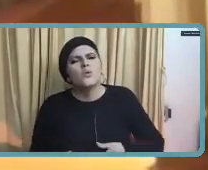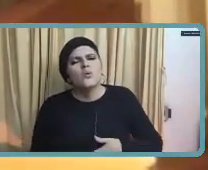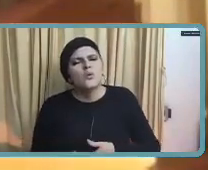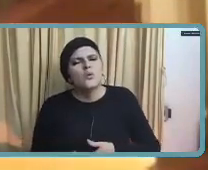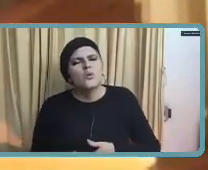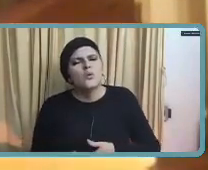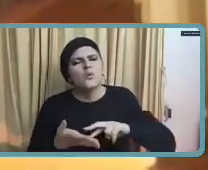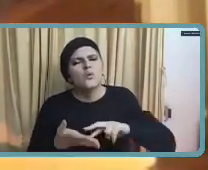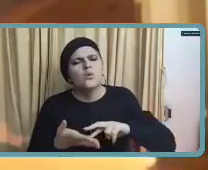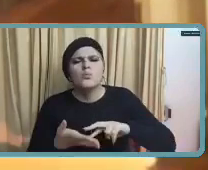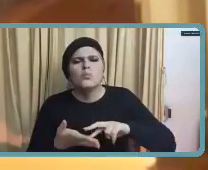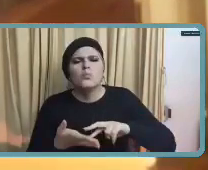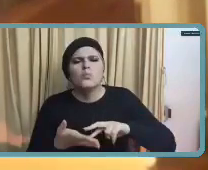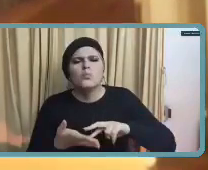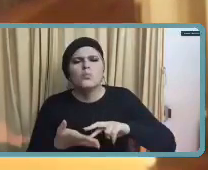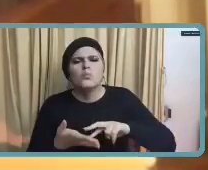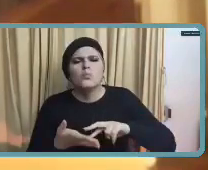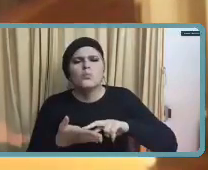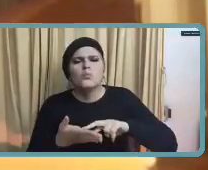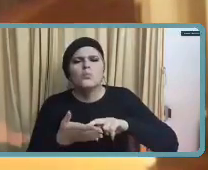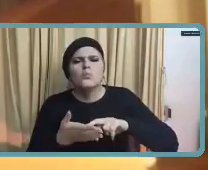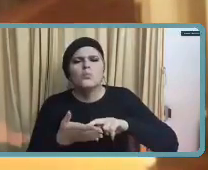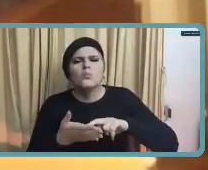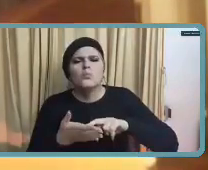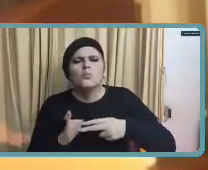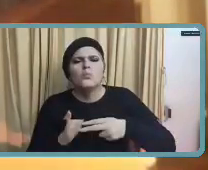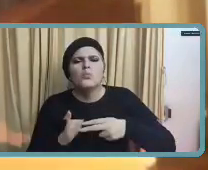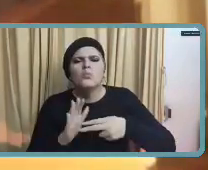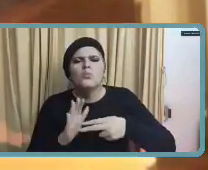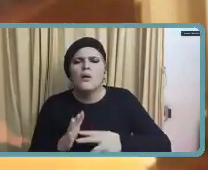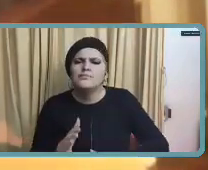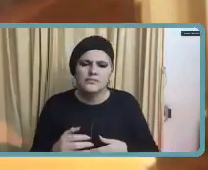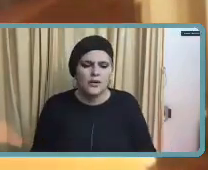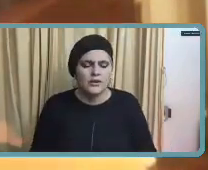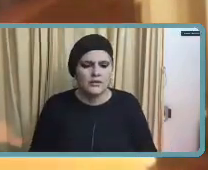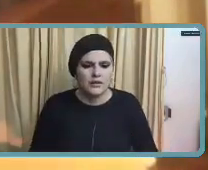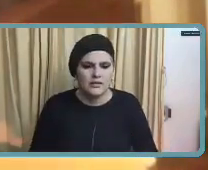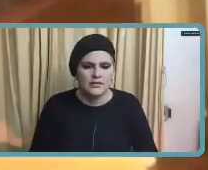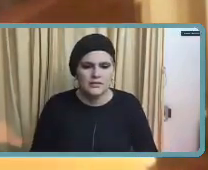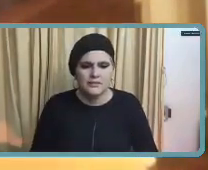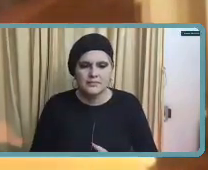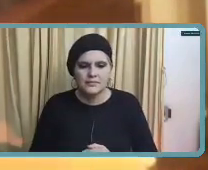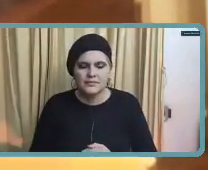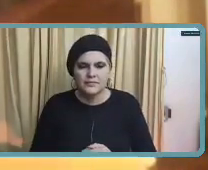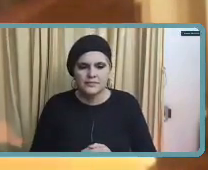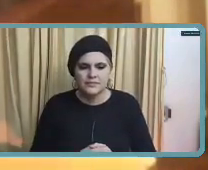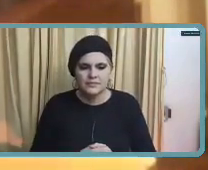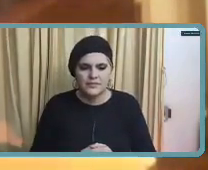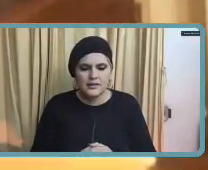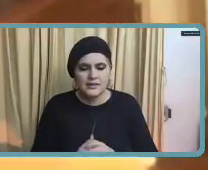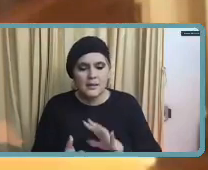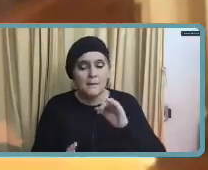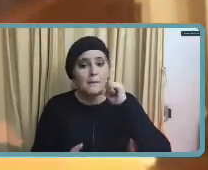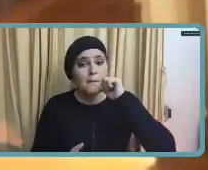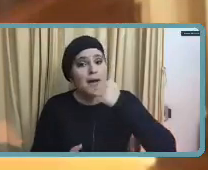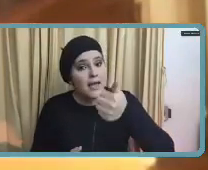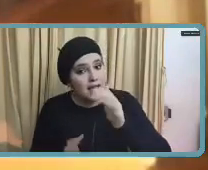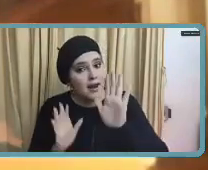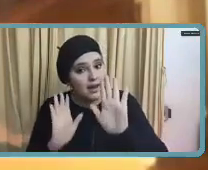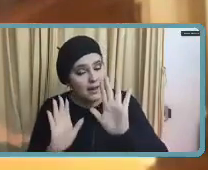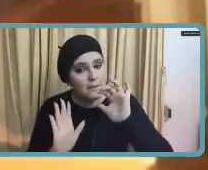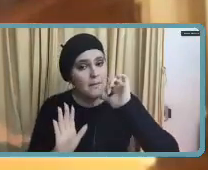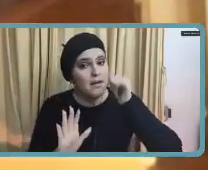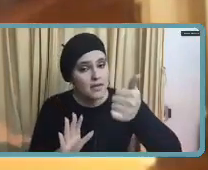eso en relación al autismo? La relación del Bueno, mañana intestino es con el el día. cerebro. Claro, mañana es el día de las comorbilidades y dentro